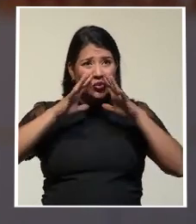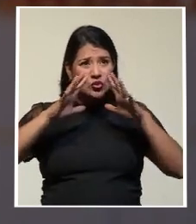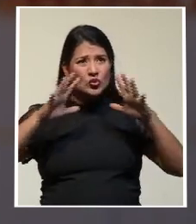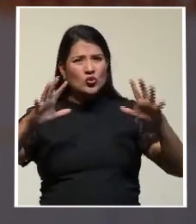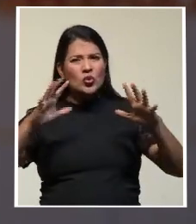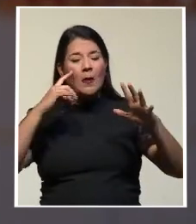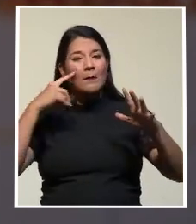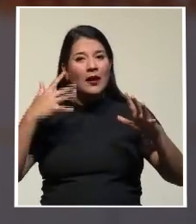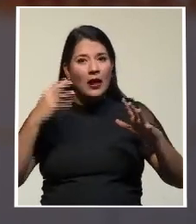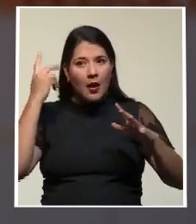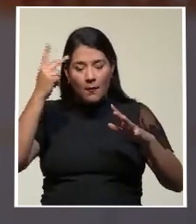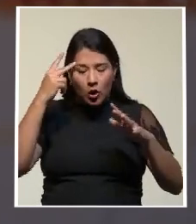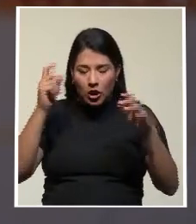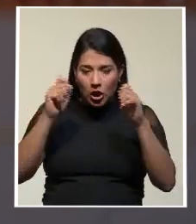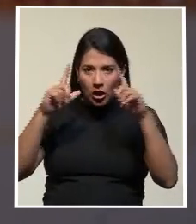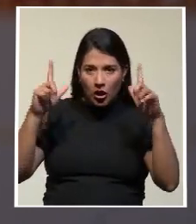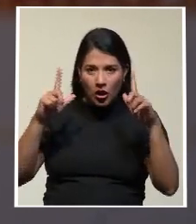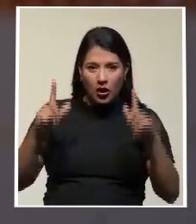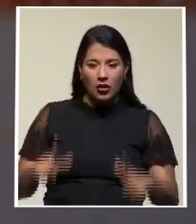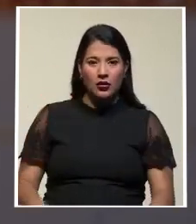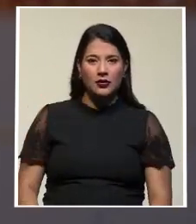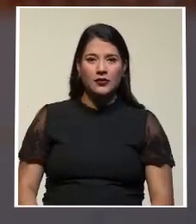políticos.